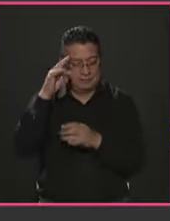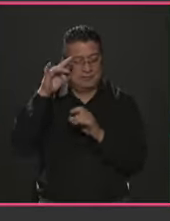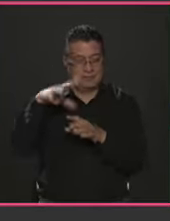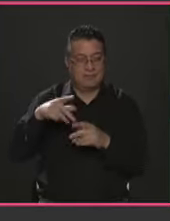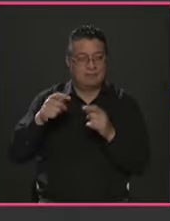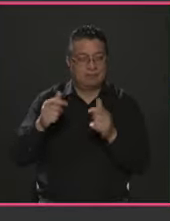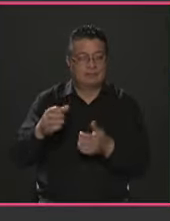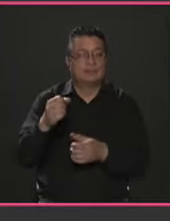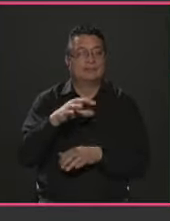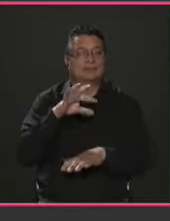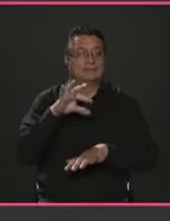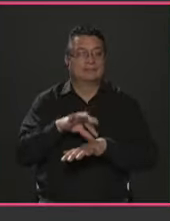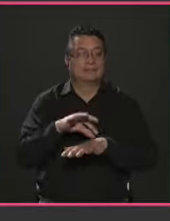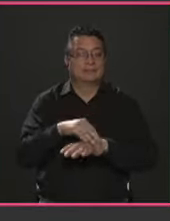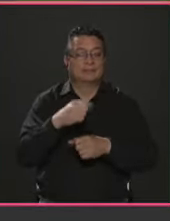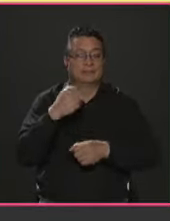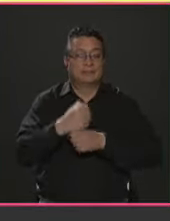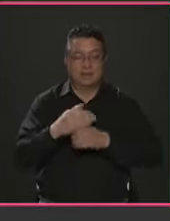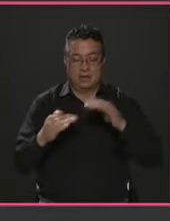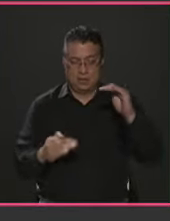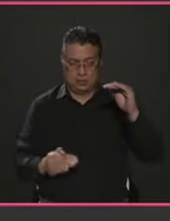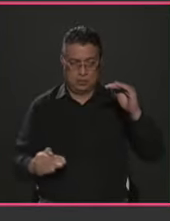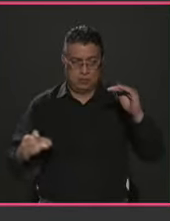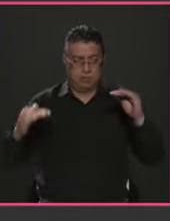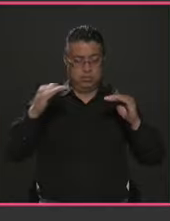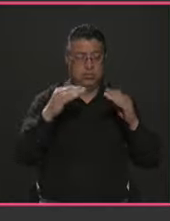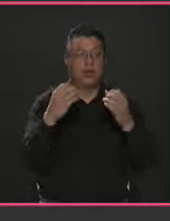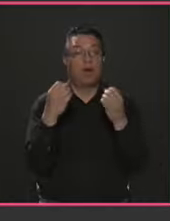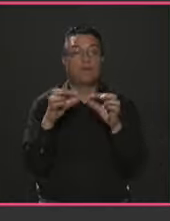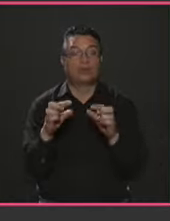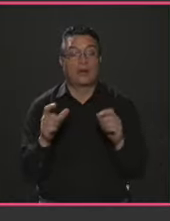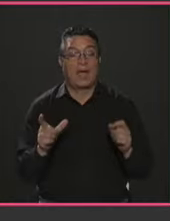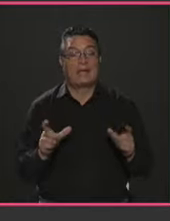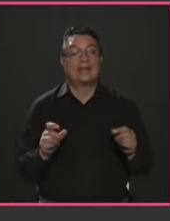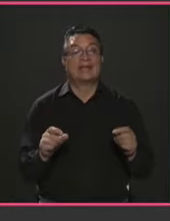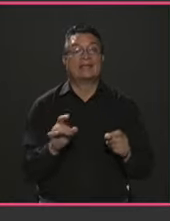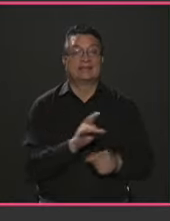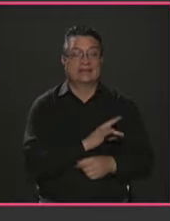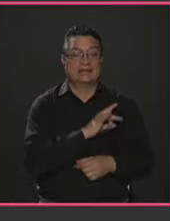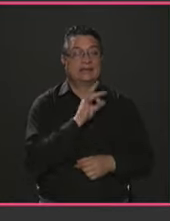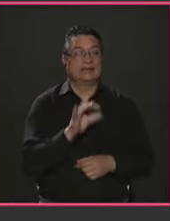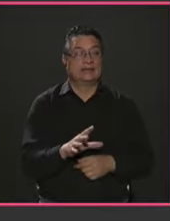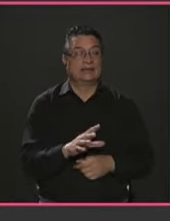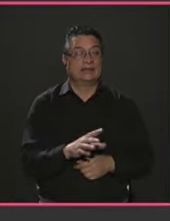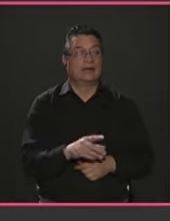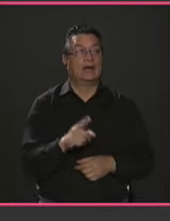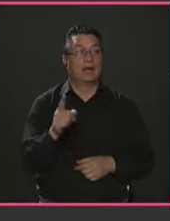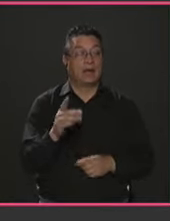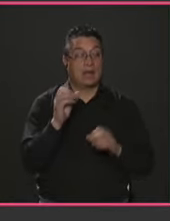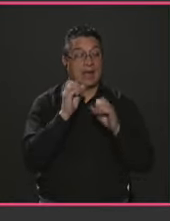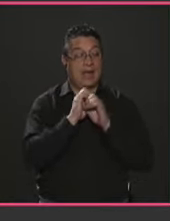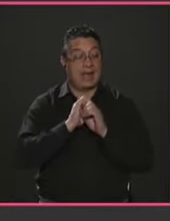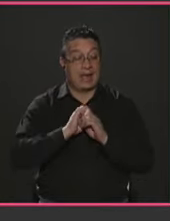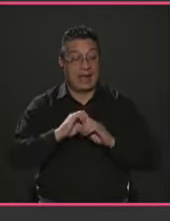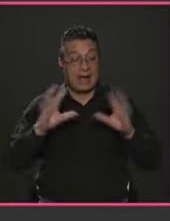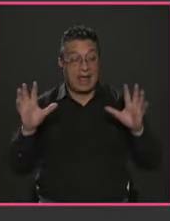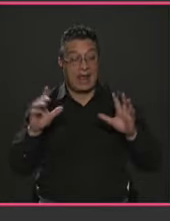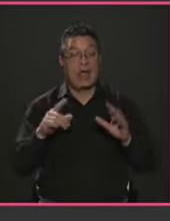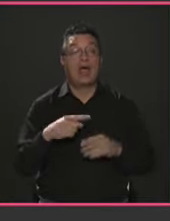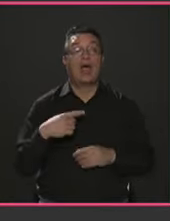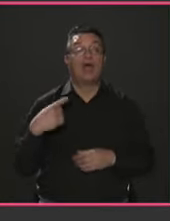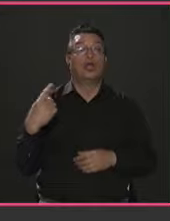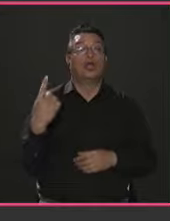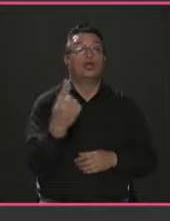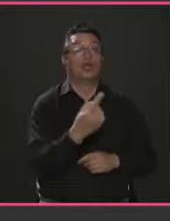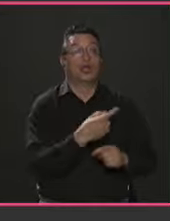abiertamente que es el equiparar la cancha en la oportunidades del cáncer en Chile entonces tenerla tan Clara o sea hace que el resto de las